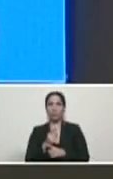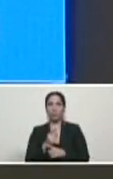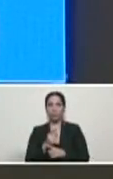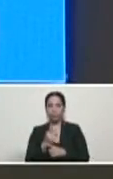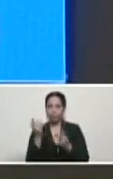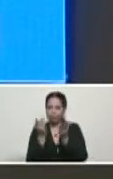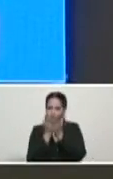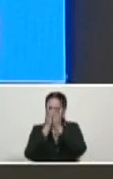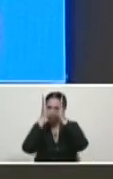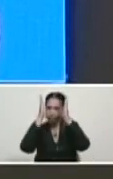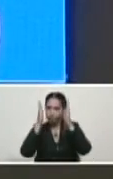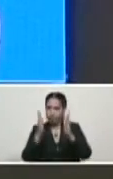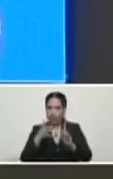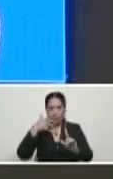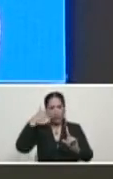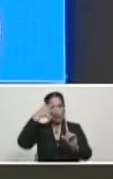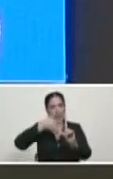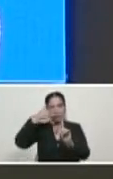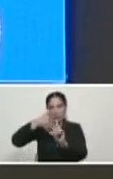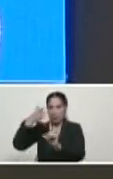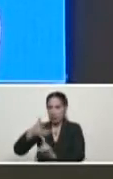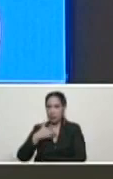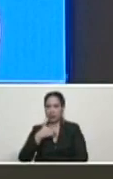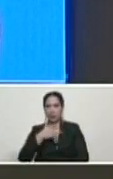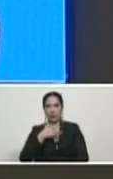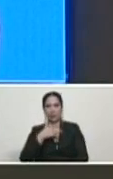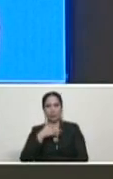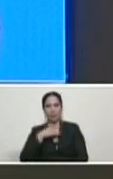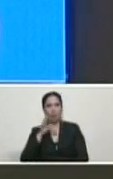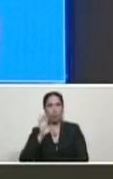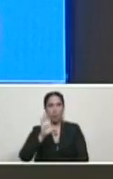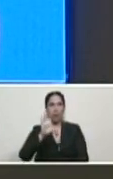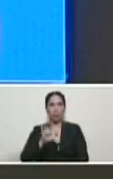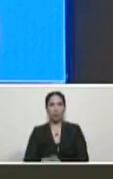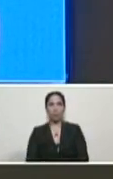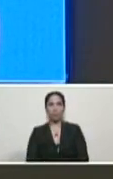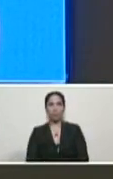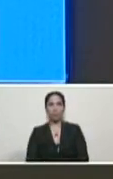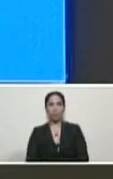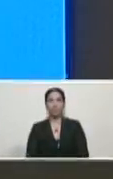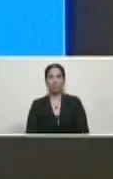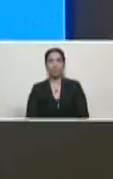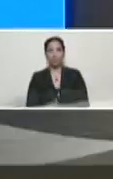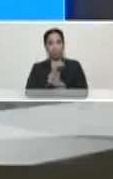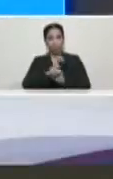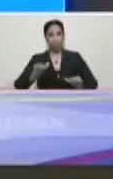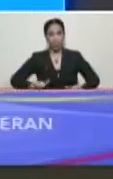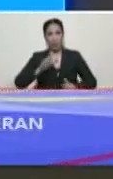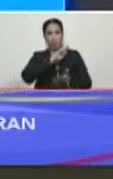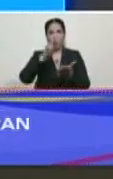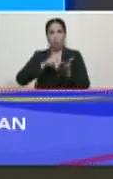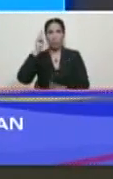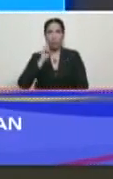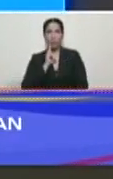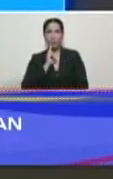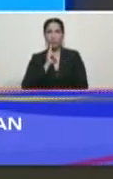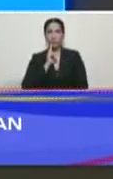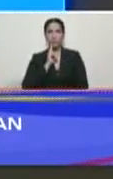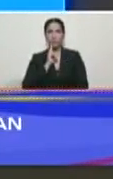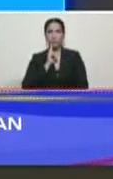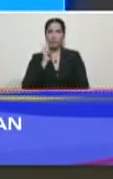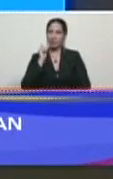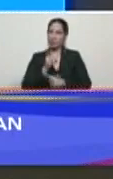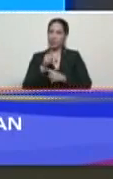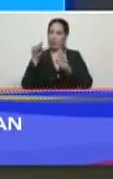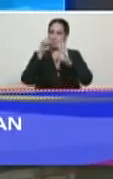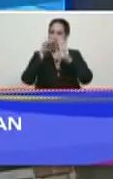estudios y con mucho sentimiento patrio. Por eso digo que la Fuerza Armada Nacional Bolivariana tiene que seguir